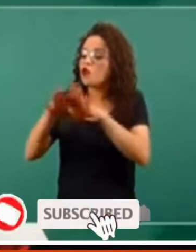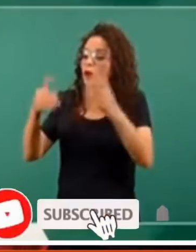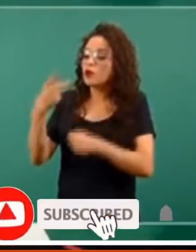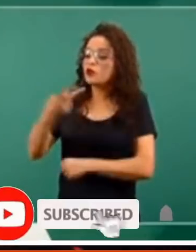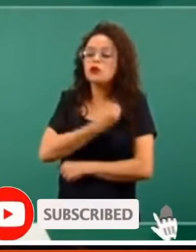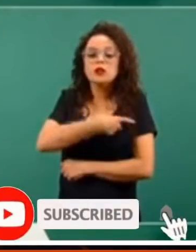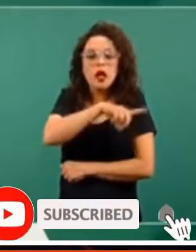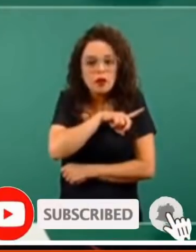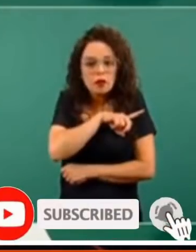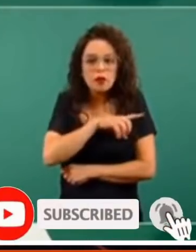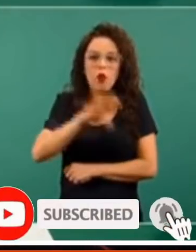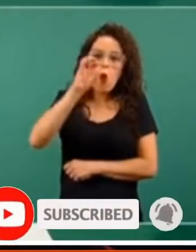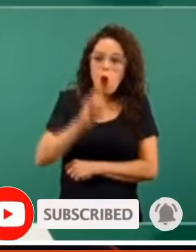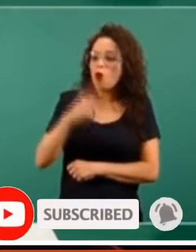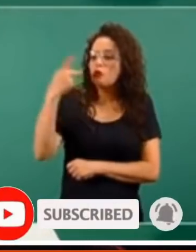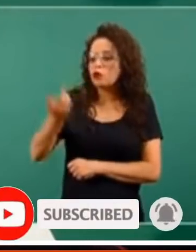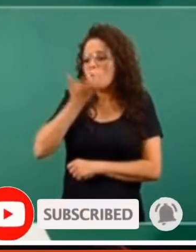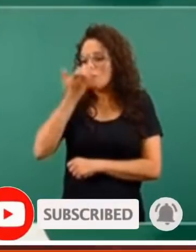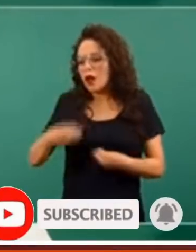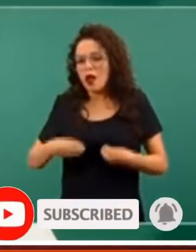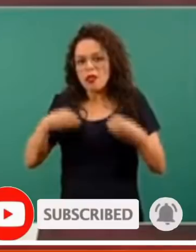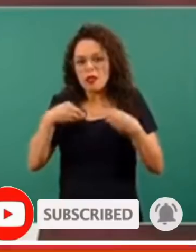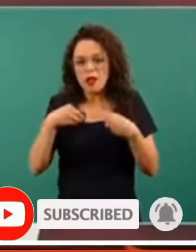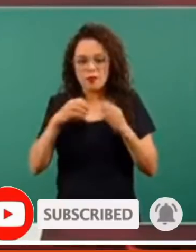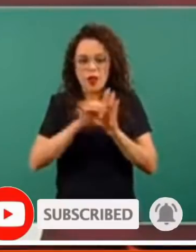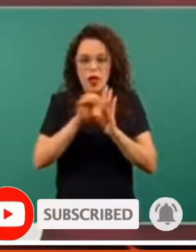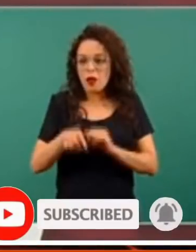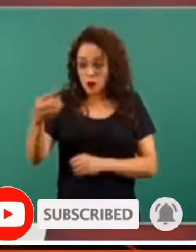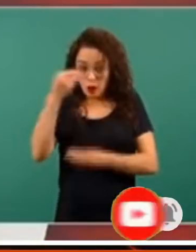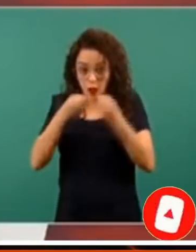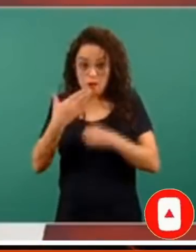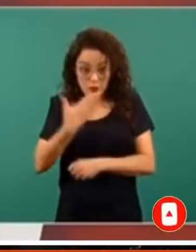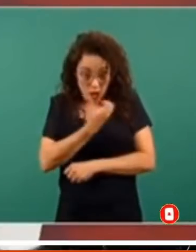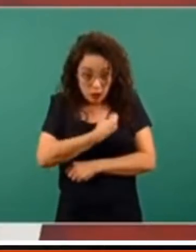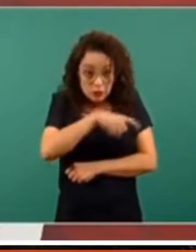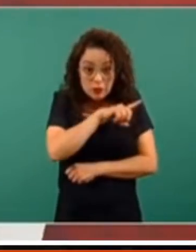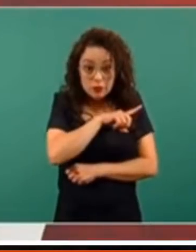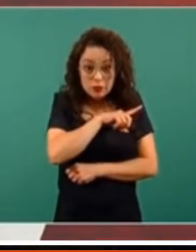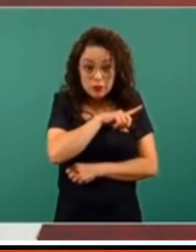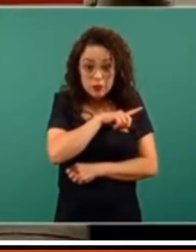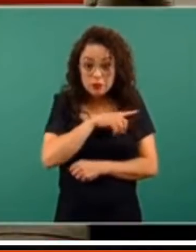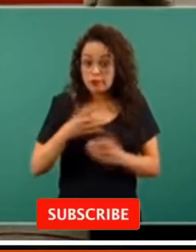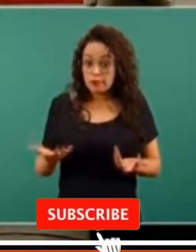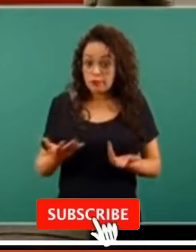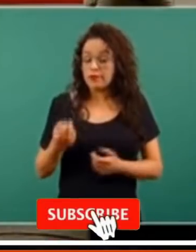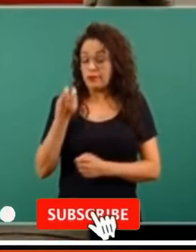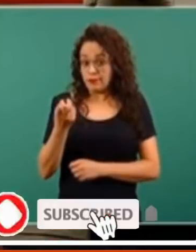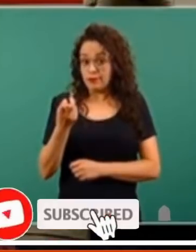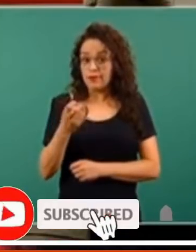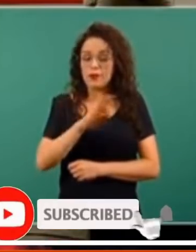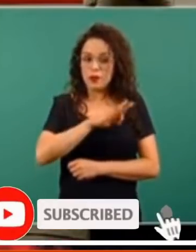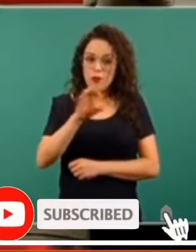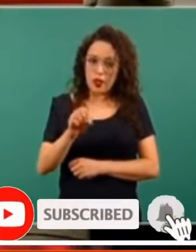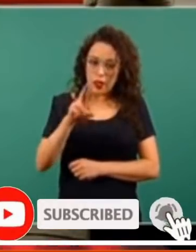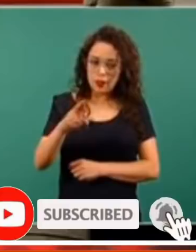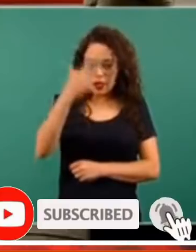elementos que tienen que ver con el estilo de vida, por ejemplo, la calidad de la alimentación en forma crónica, pueden ser de los